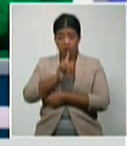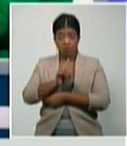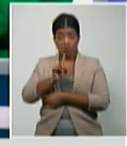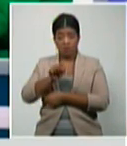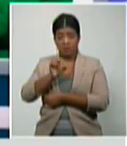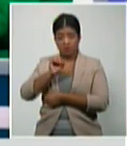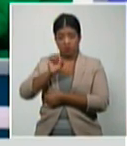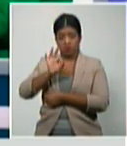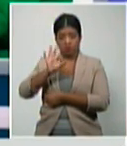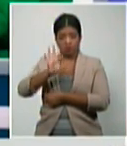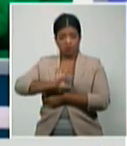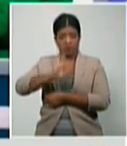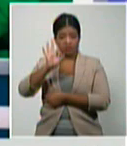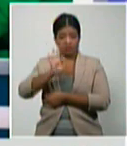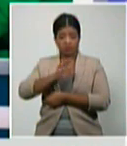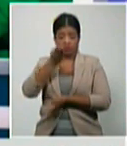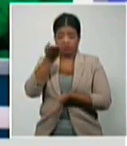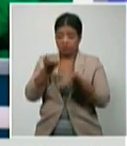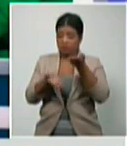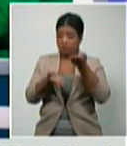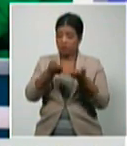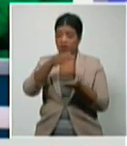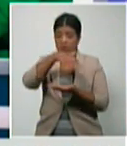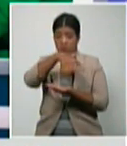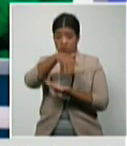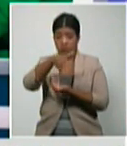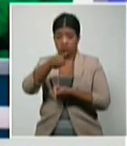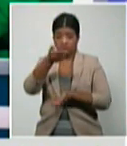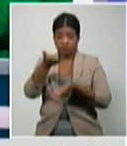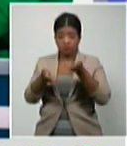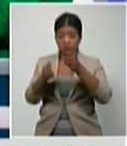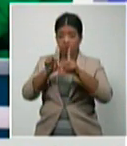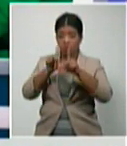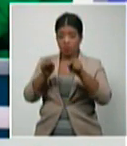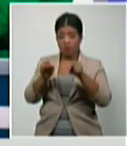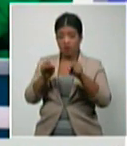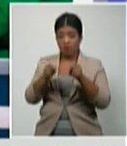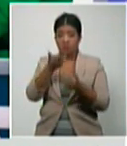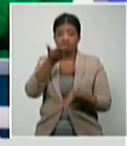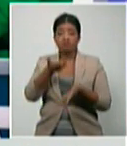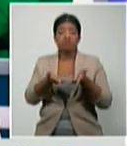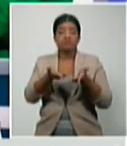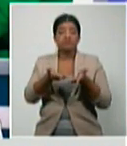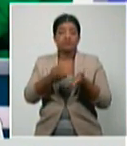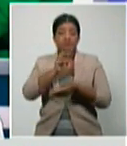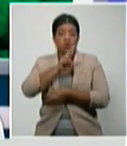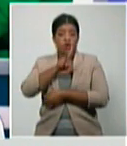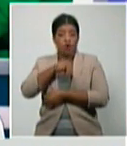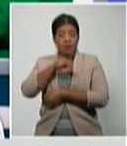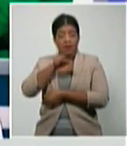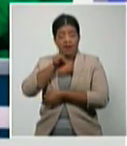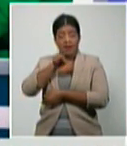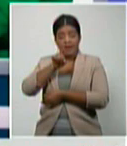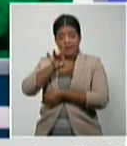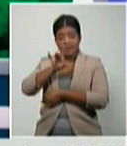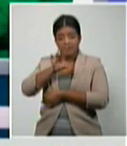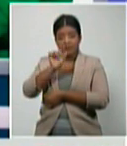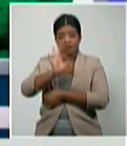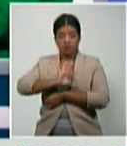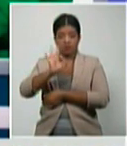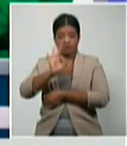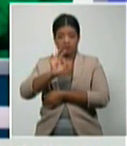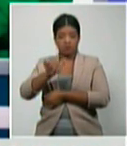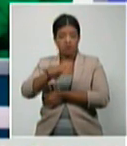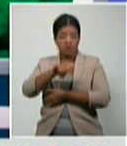la del mundo, como siempre comparamos, de 2,15%, y la de la región de las Américas,